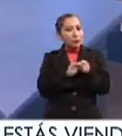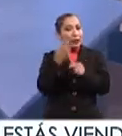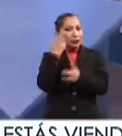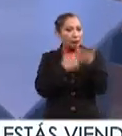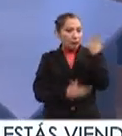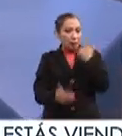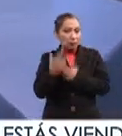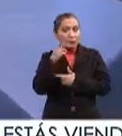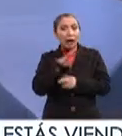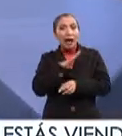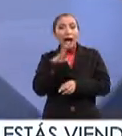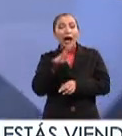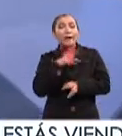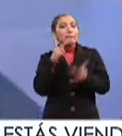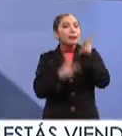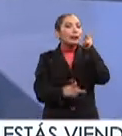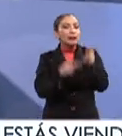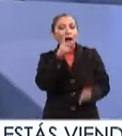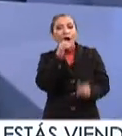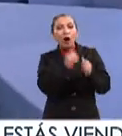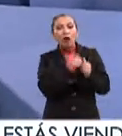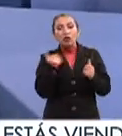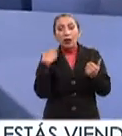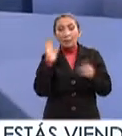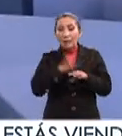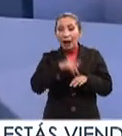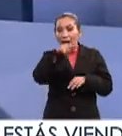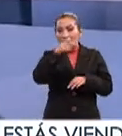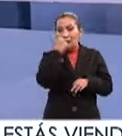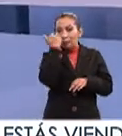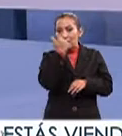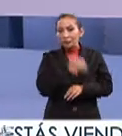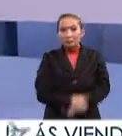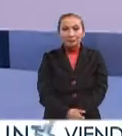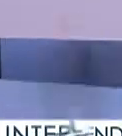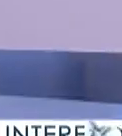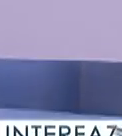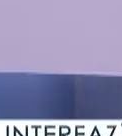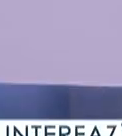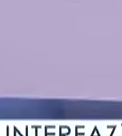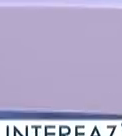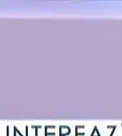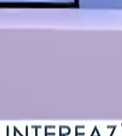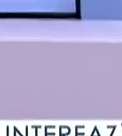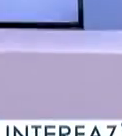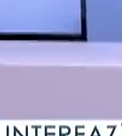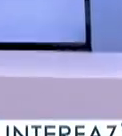Al regresar, platicaremos precisamente con una más de estas estudiantes.